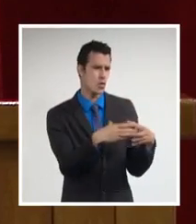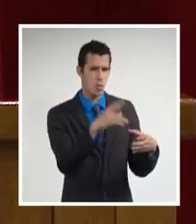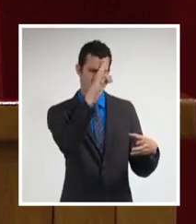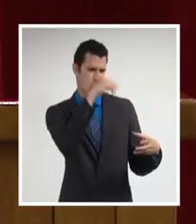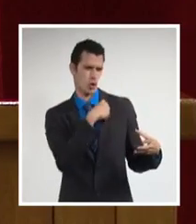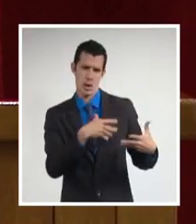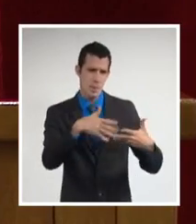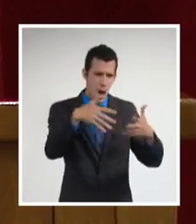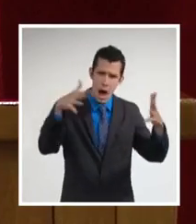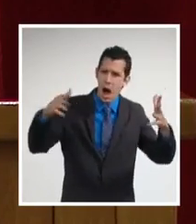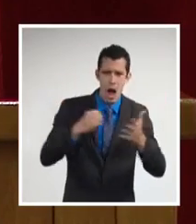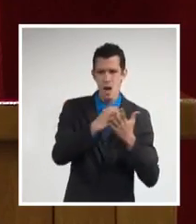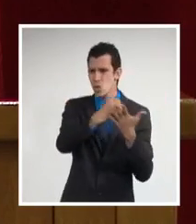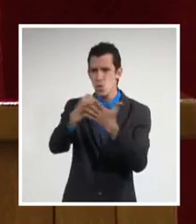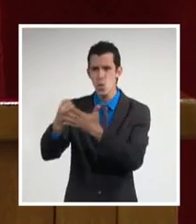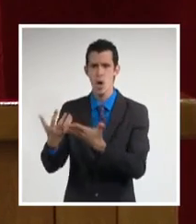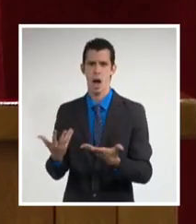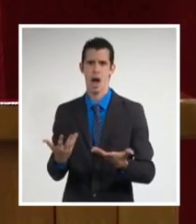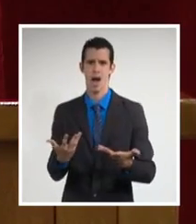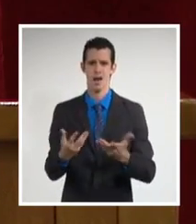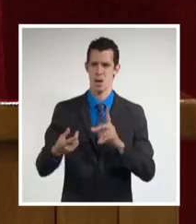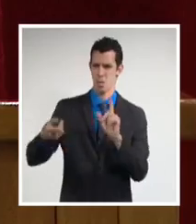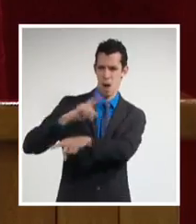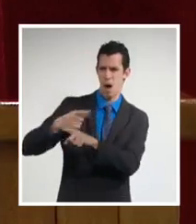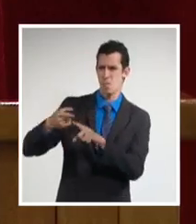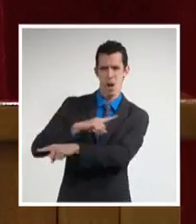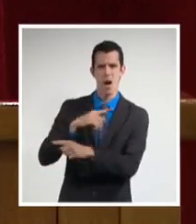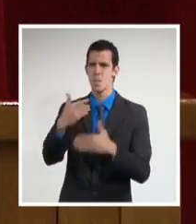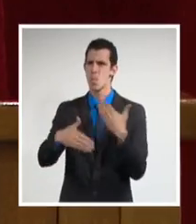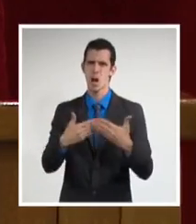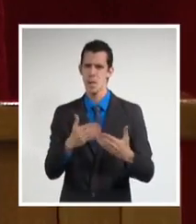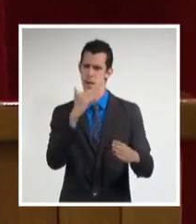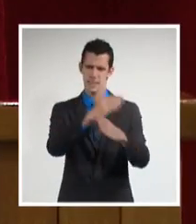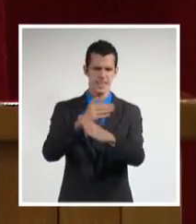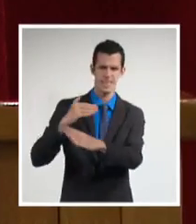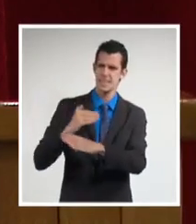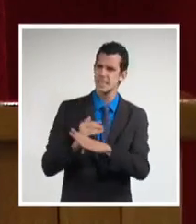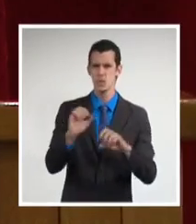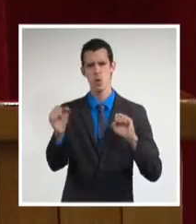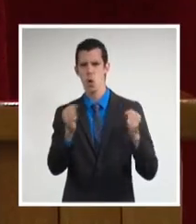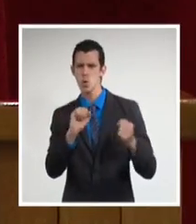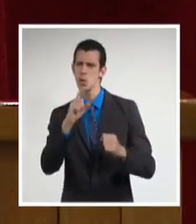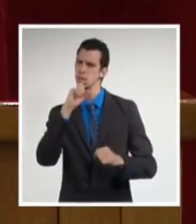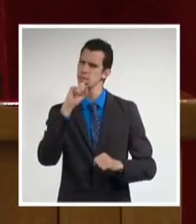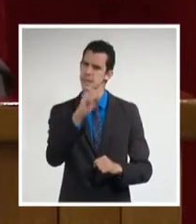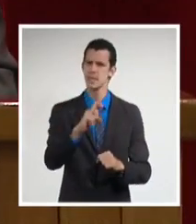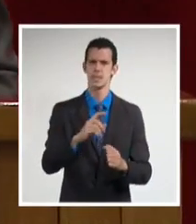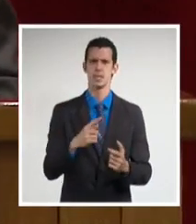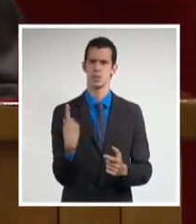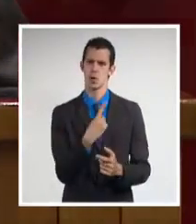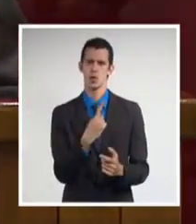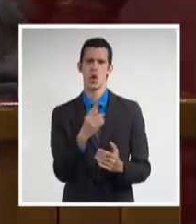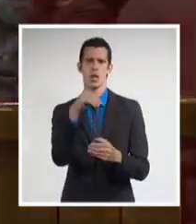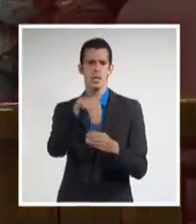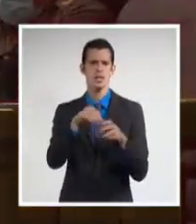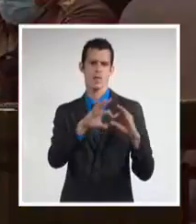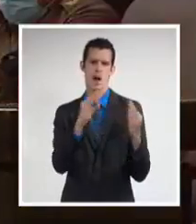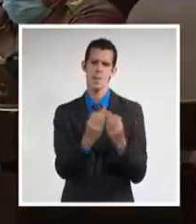curso, contra cada medida o acción de resistencia, contra el liderazgo revolucionario, contra las familias.